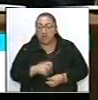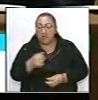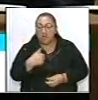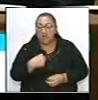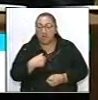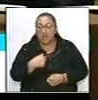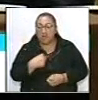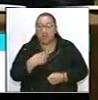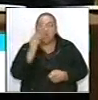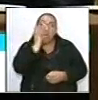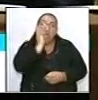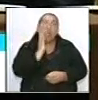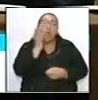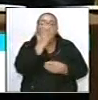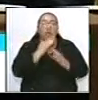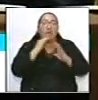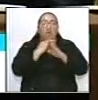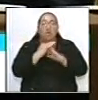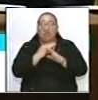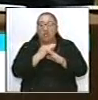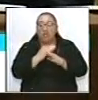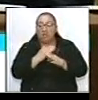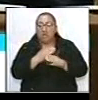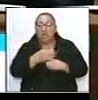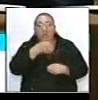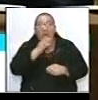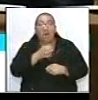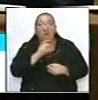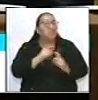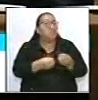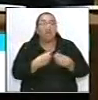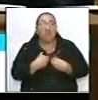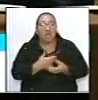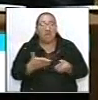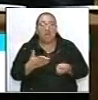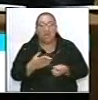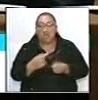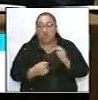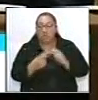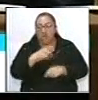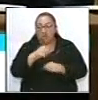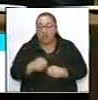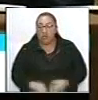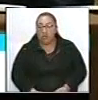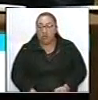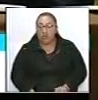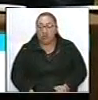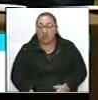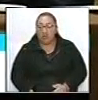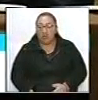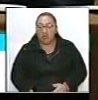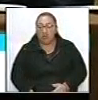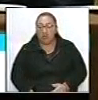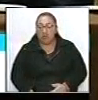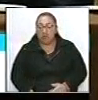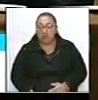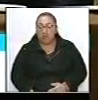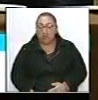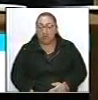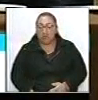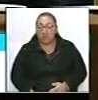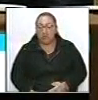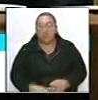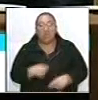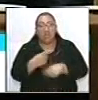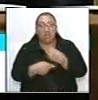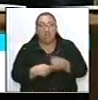un bloqueador solar. Ese sereno debe ser hidratado. Y tampoco debemos poner a un sereno 12 horas en una plaza de armas. Ese sereno debe ser relevado,